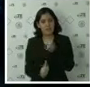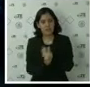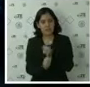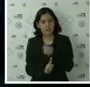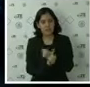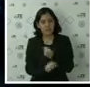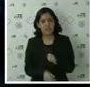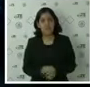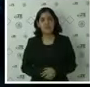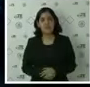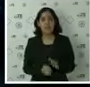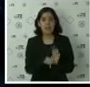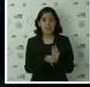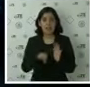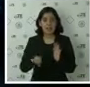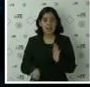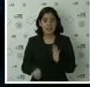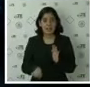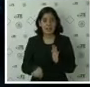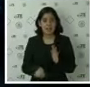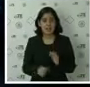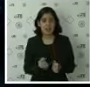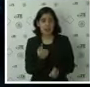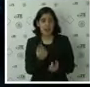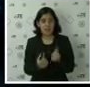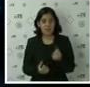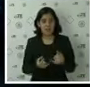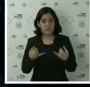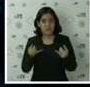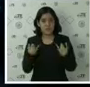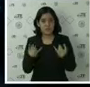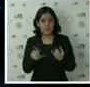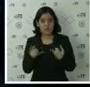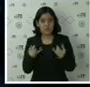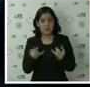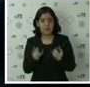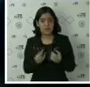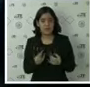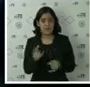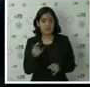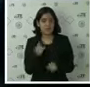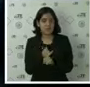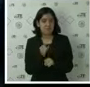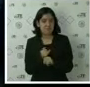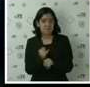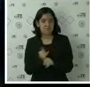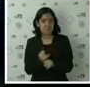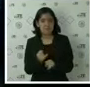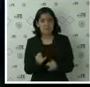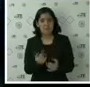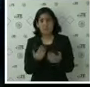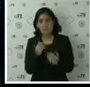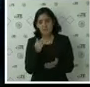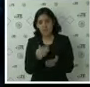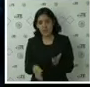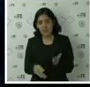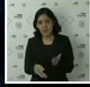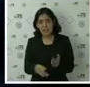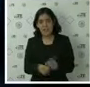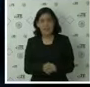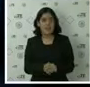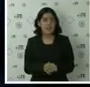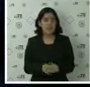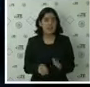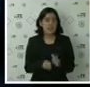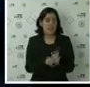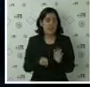que hay niños y adolescentes que no cuentan con los recursos necesarios para tener una educación desde casa, los cuales pueden ser un